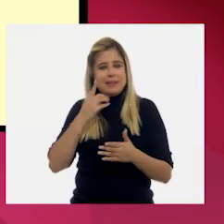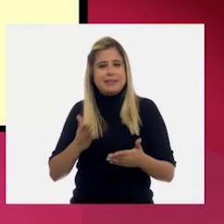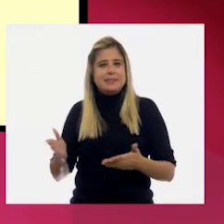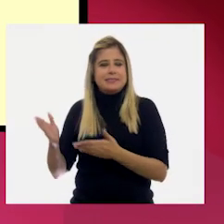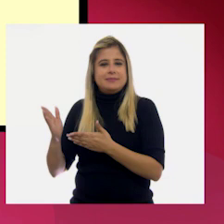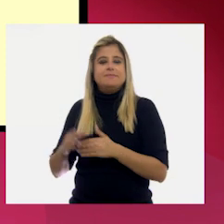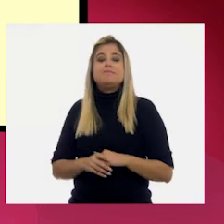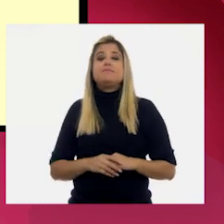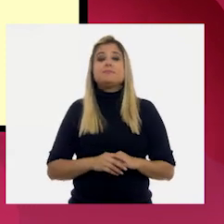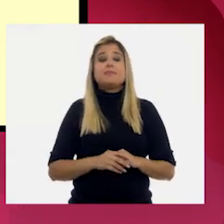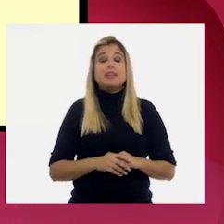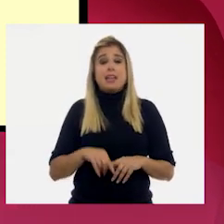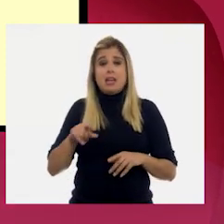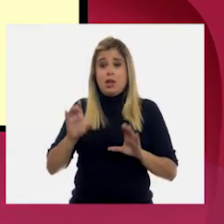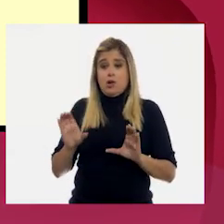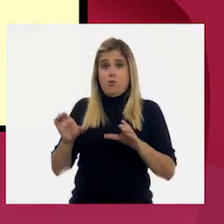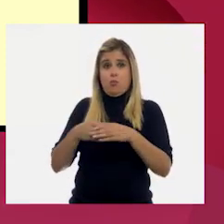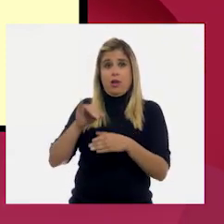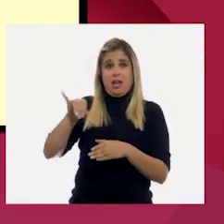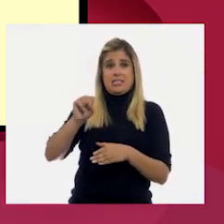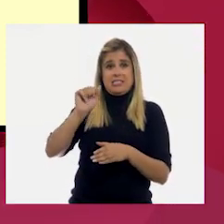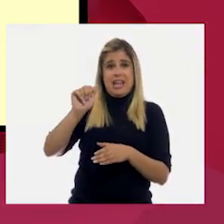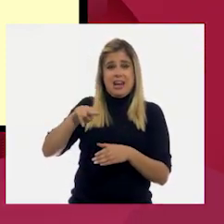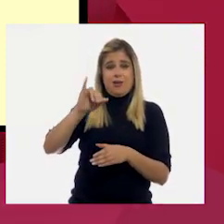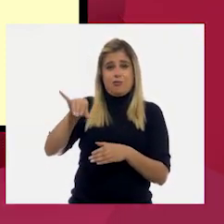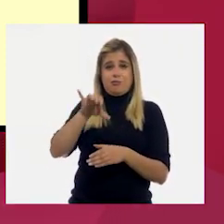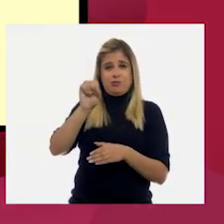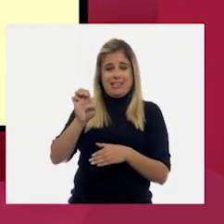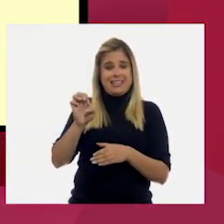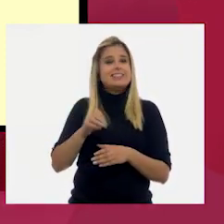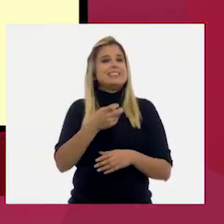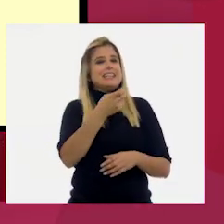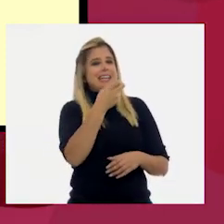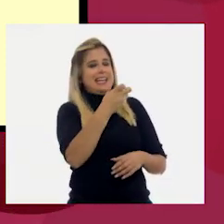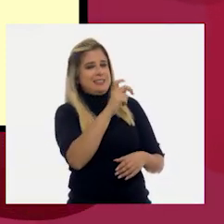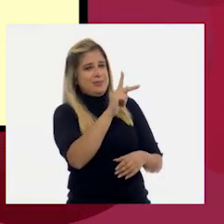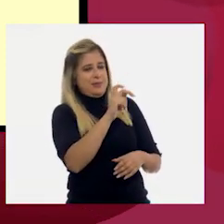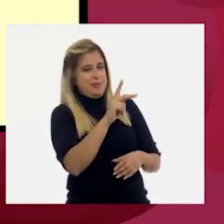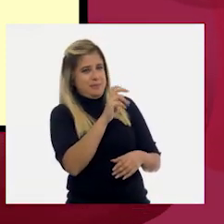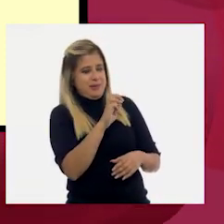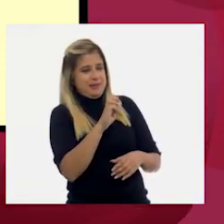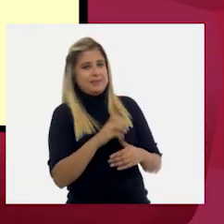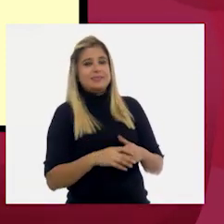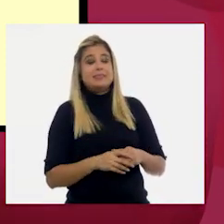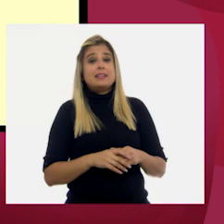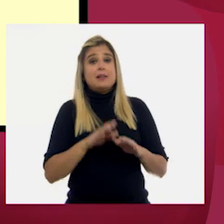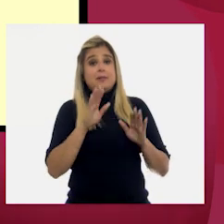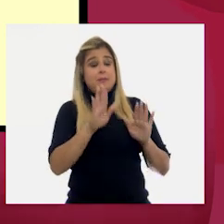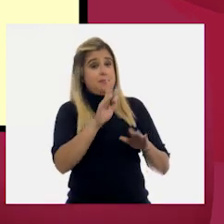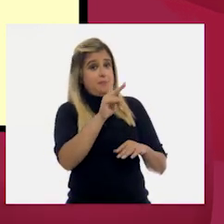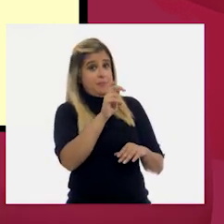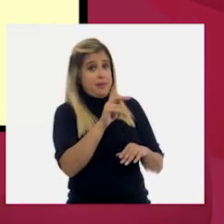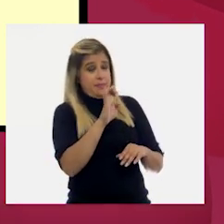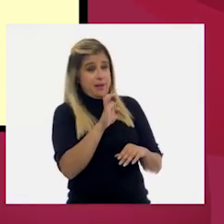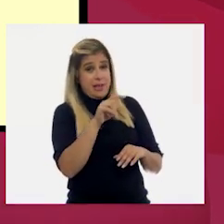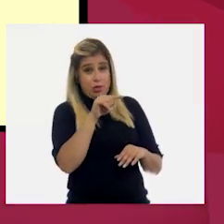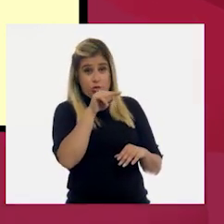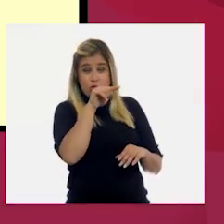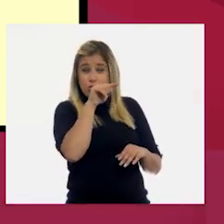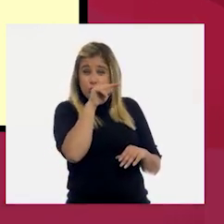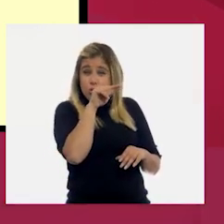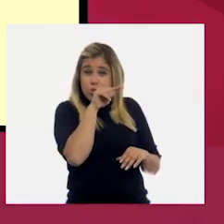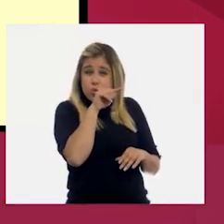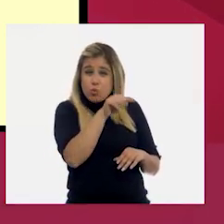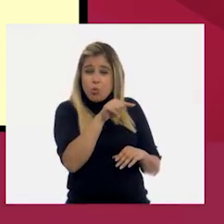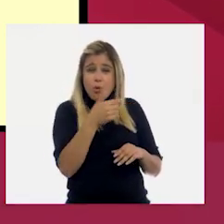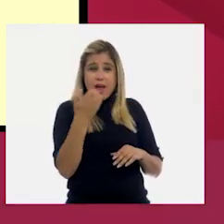Entonces, aquí, la comunidad de San José, ¿cierto? Así es, Pepe. Ah, Pepe, si tú estás